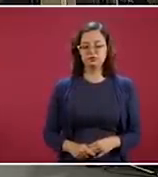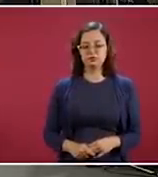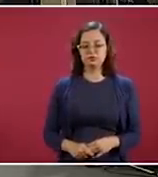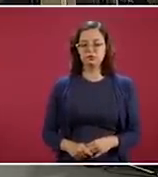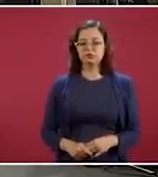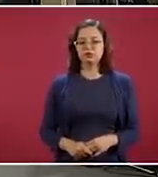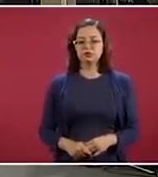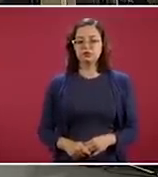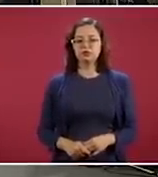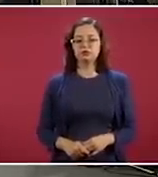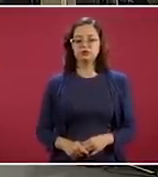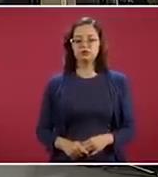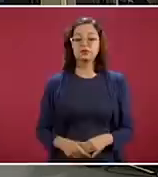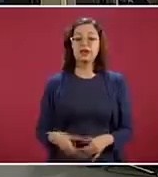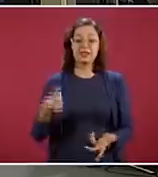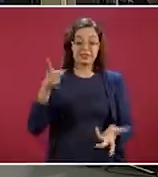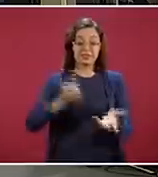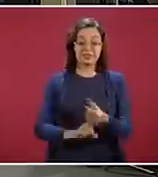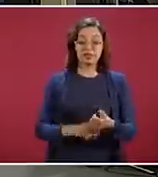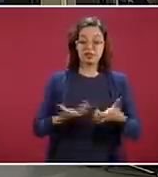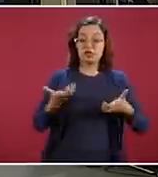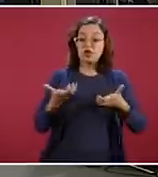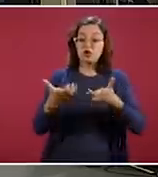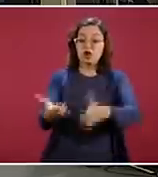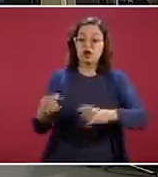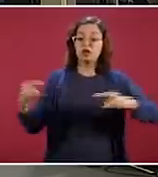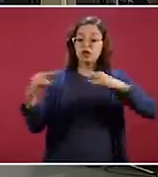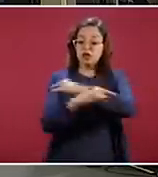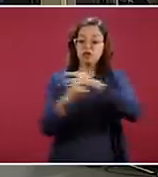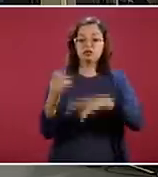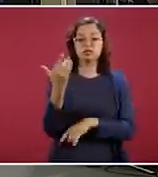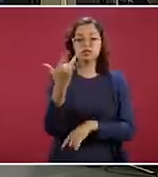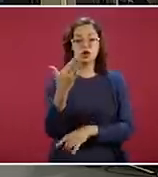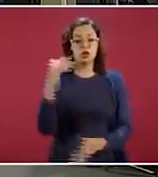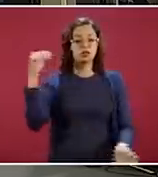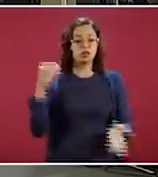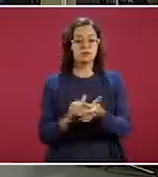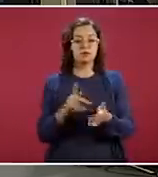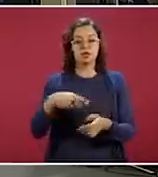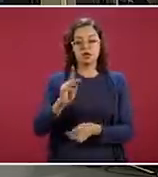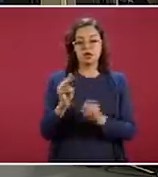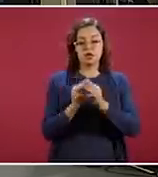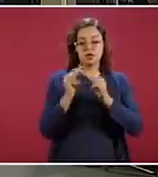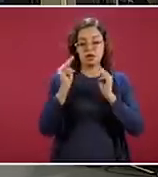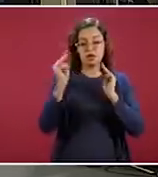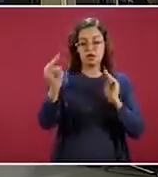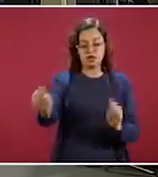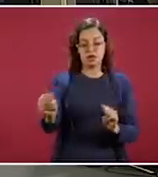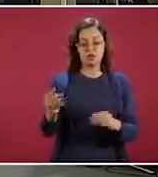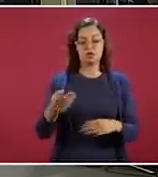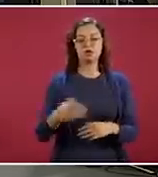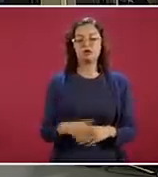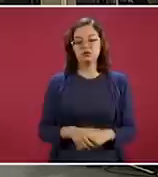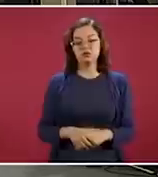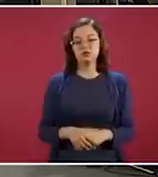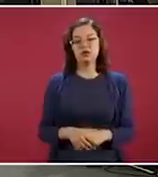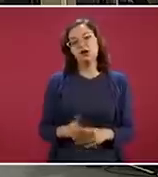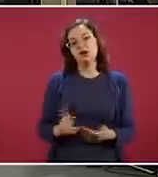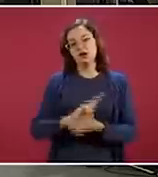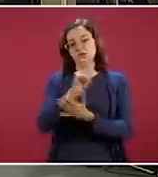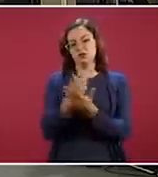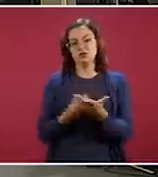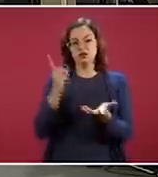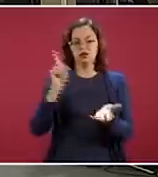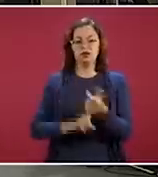kilómetros de carreteras en este programa de Bienvenido Paisano, de aproximadamente un mínimo